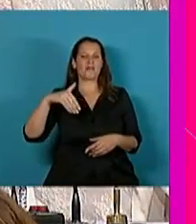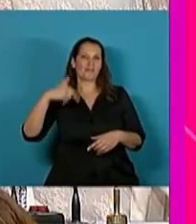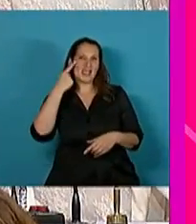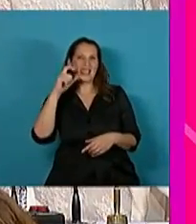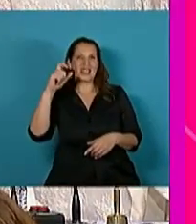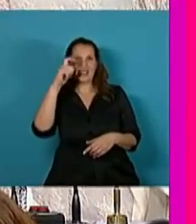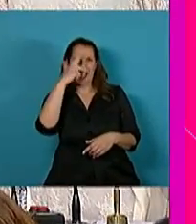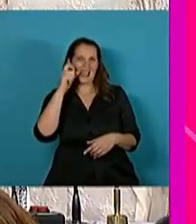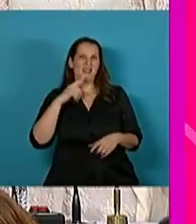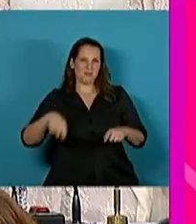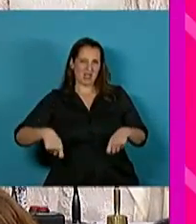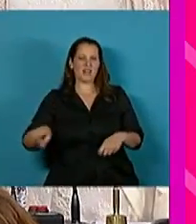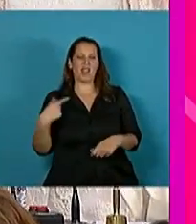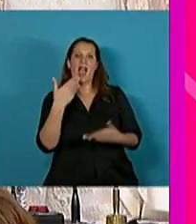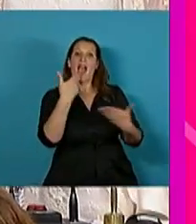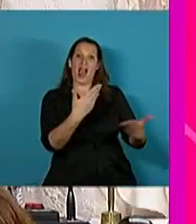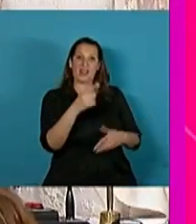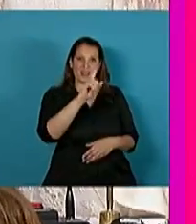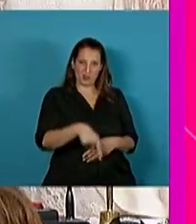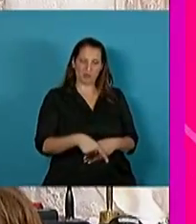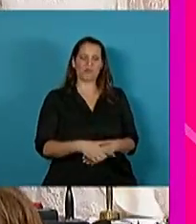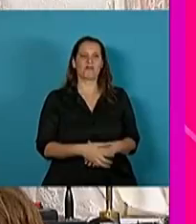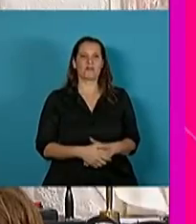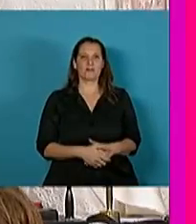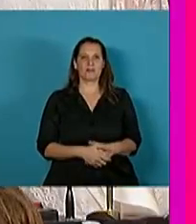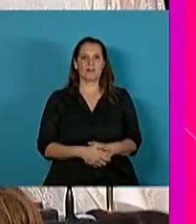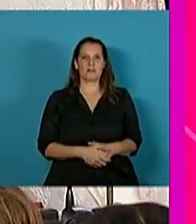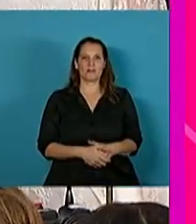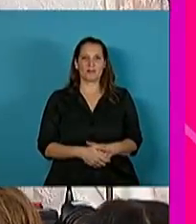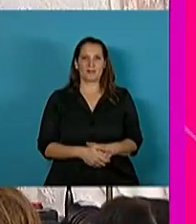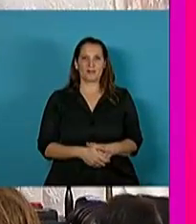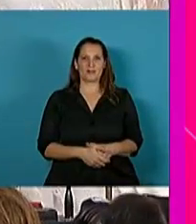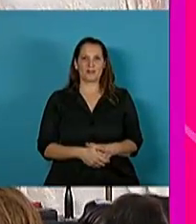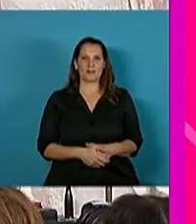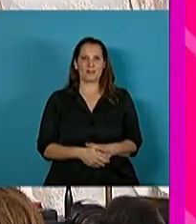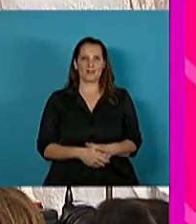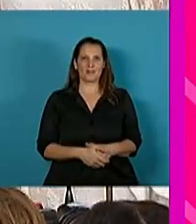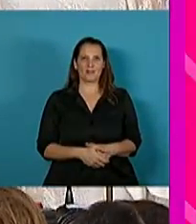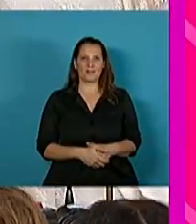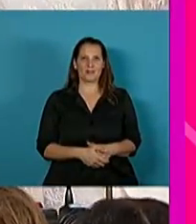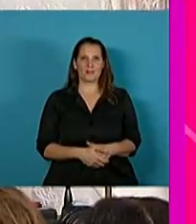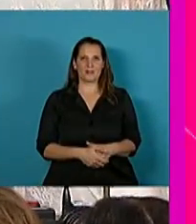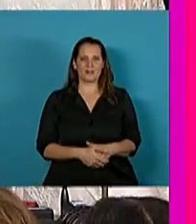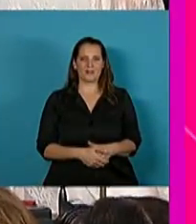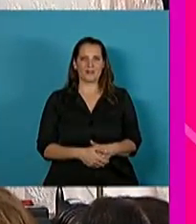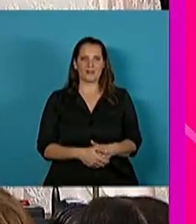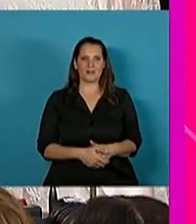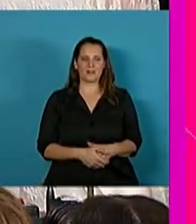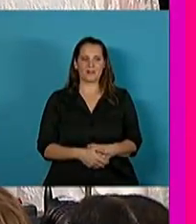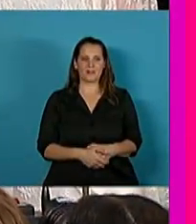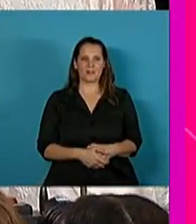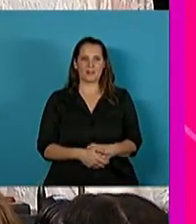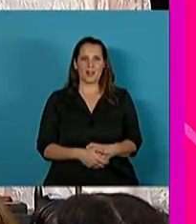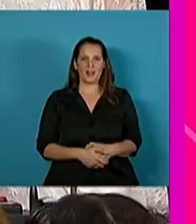es tiempo de recobrar esa cortesía, esa quien necesita un poco de nuestra ayuda, de nuestro amor. No la demostró Cristina. No, bueno.